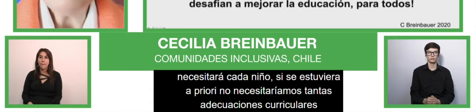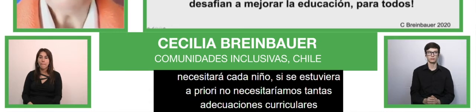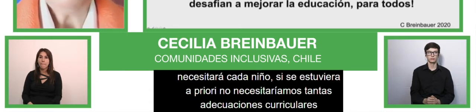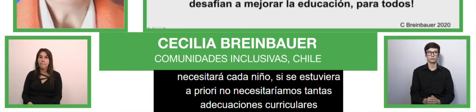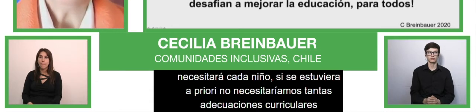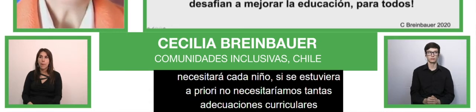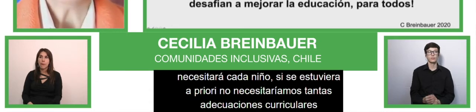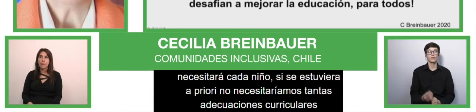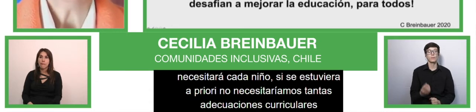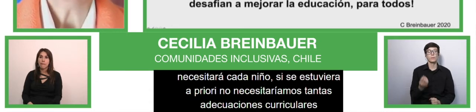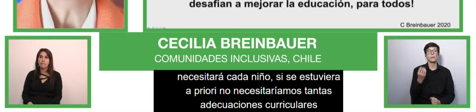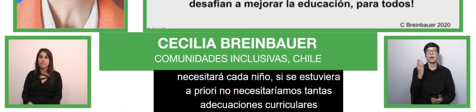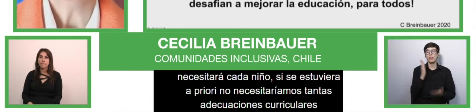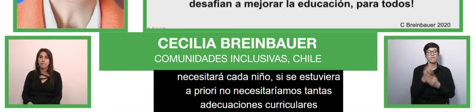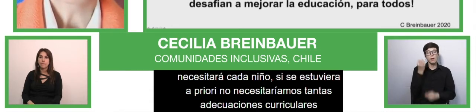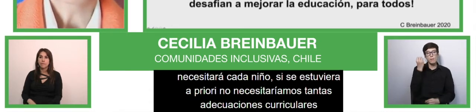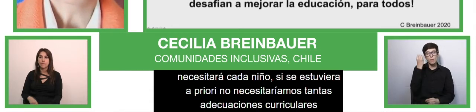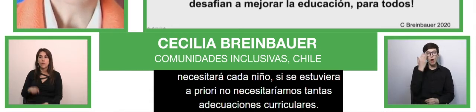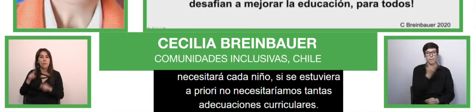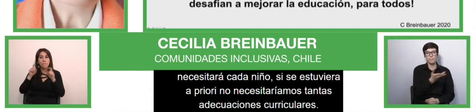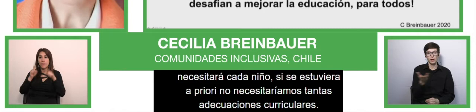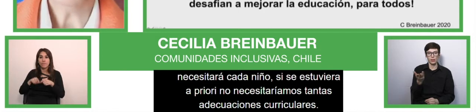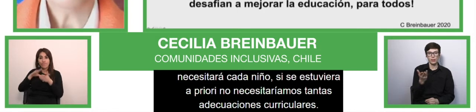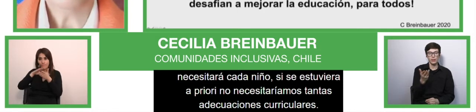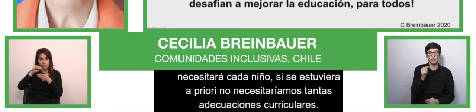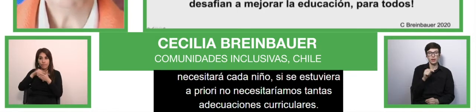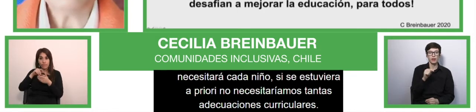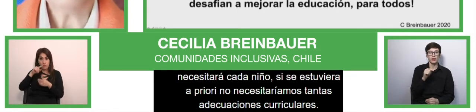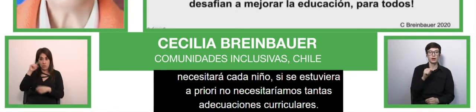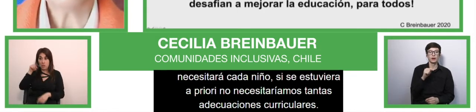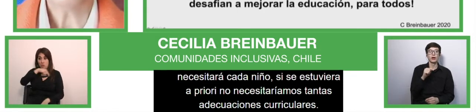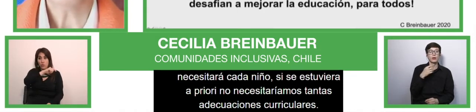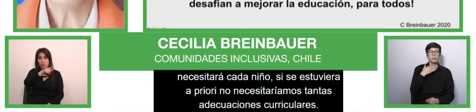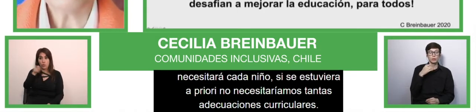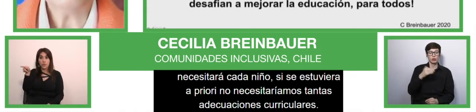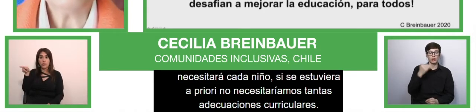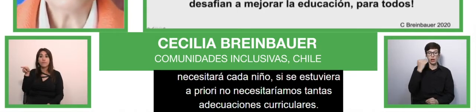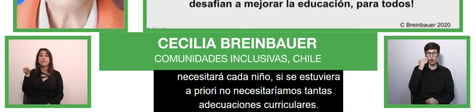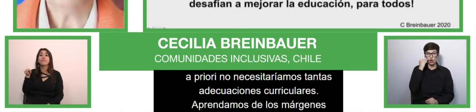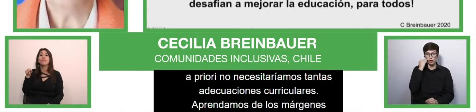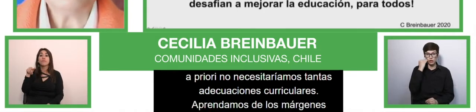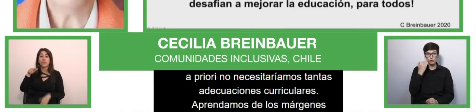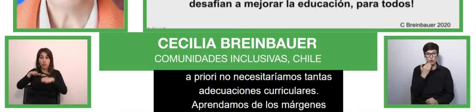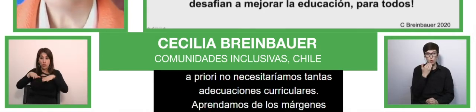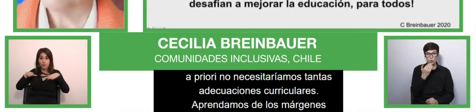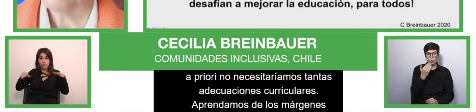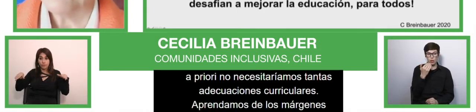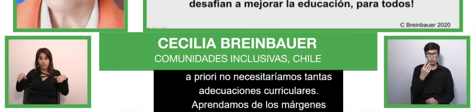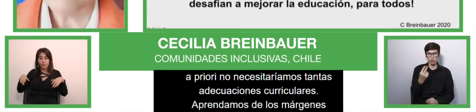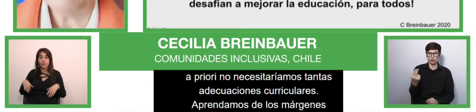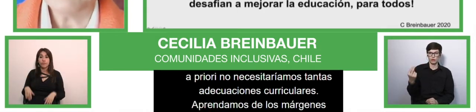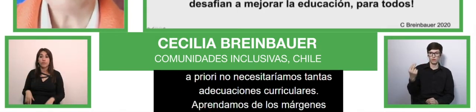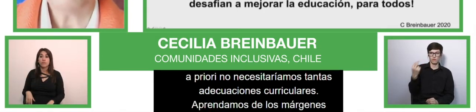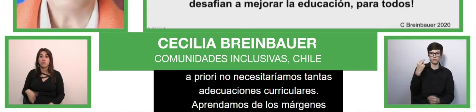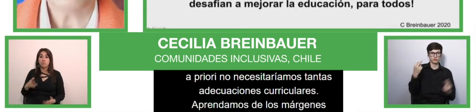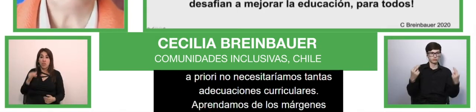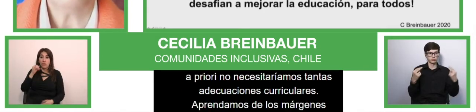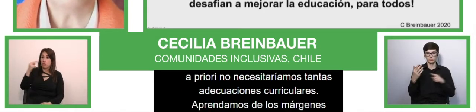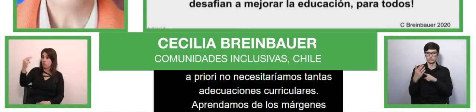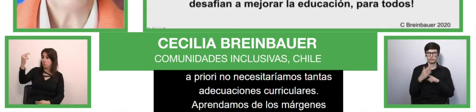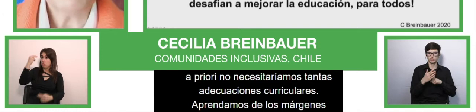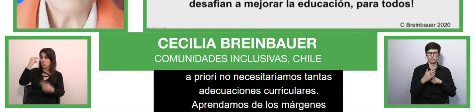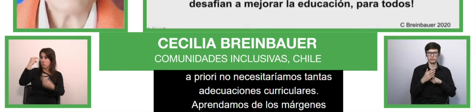aprendamos de los márgenes los niños en los márgenes suelen ser vistos aunque no se admita